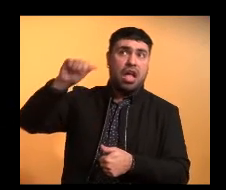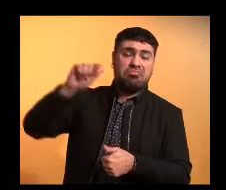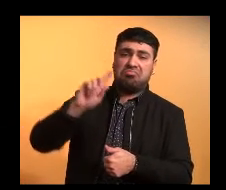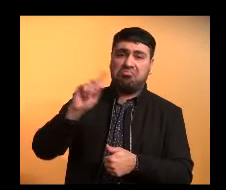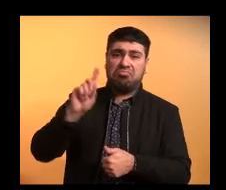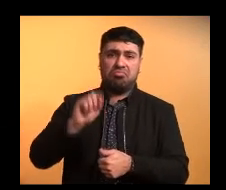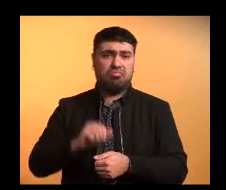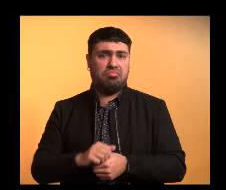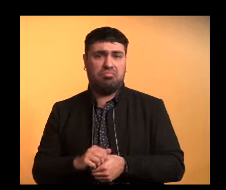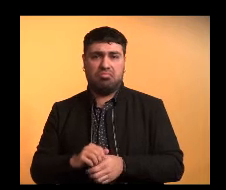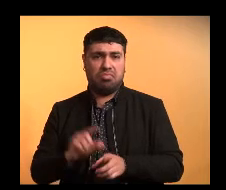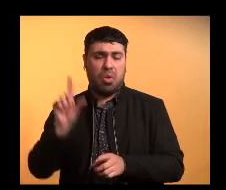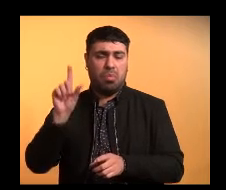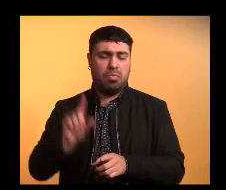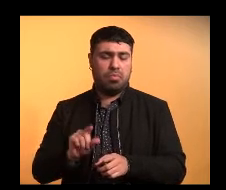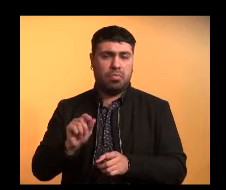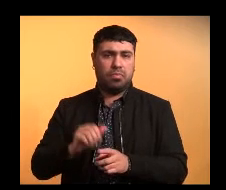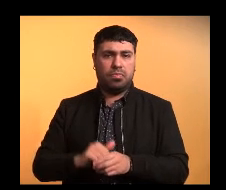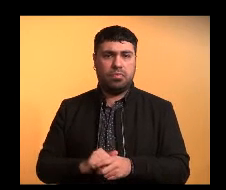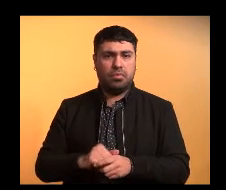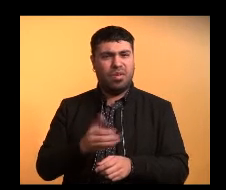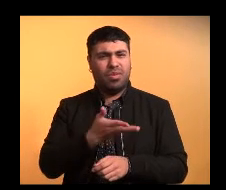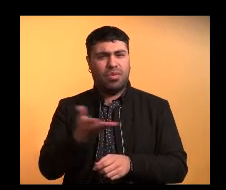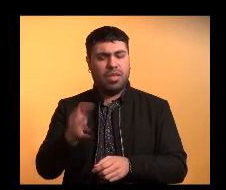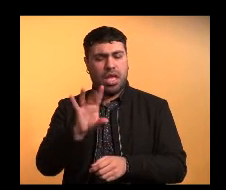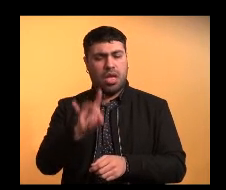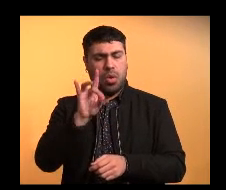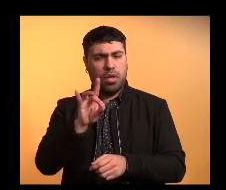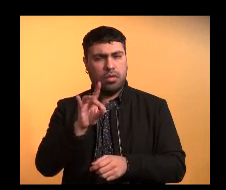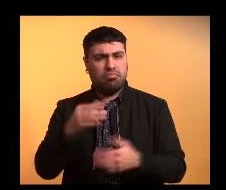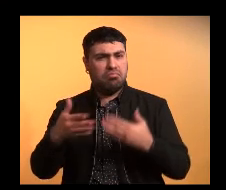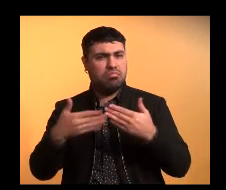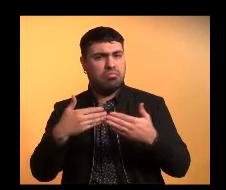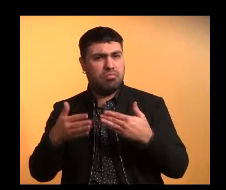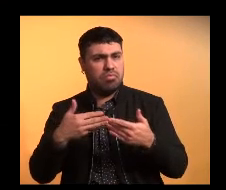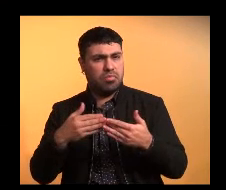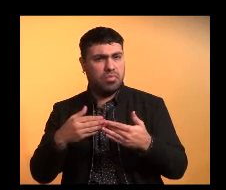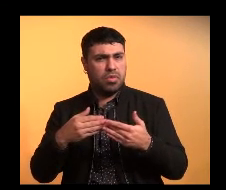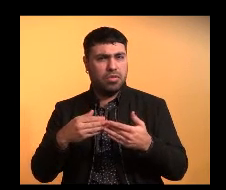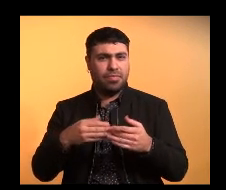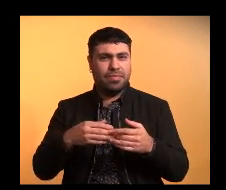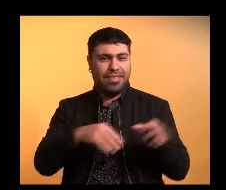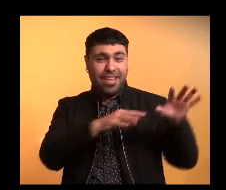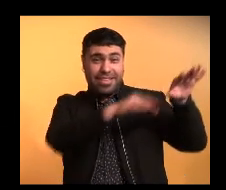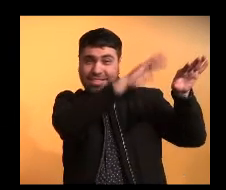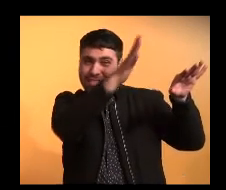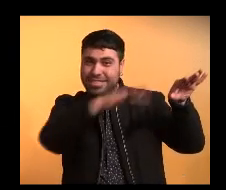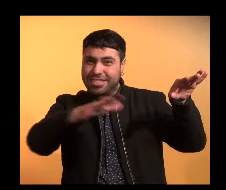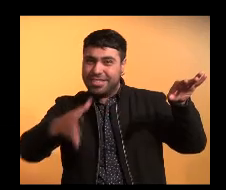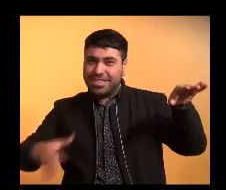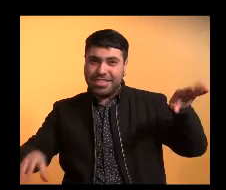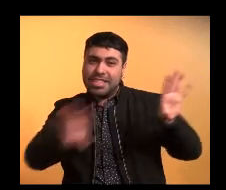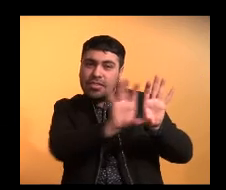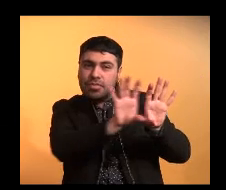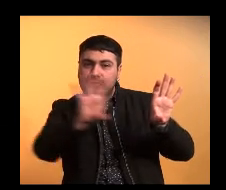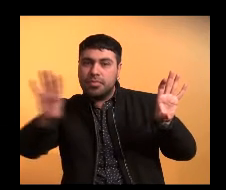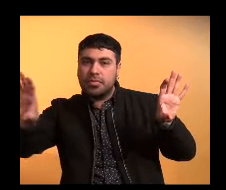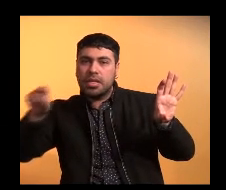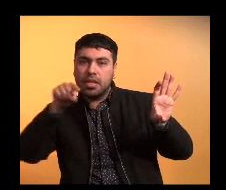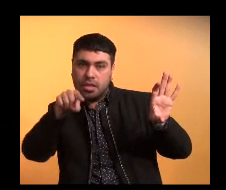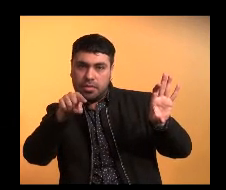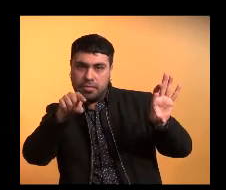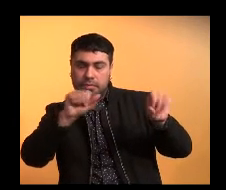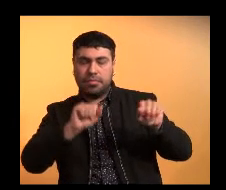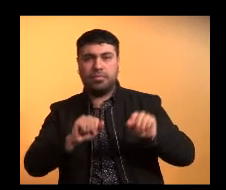y esta alga es la que ustedes van a encontrar que domina en la zona del intermareal. Cuando ustedes esperen en Antártica y en